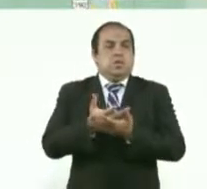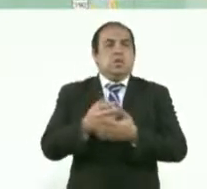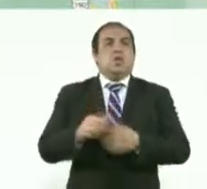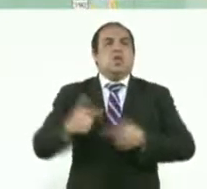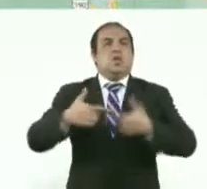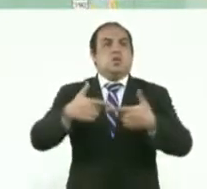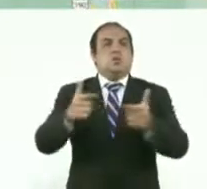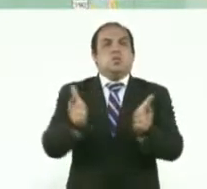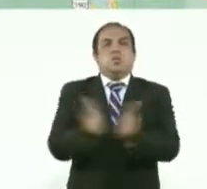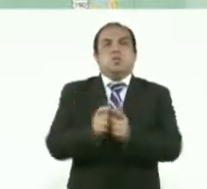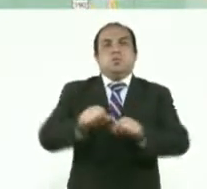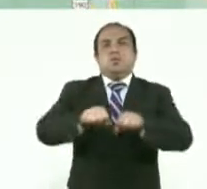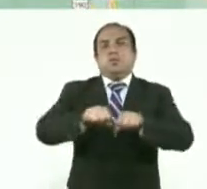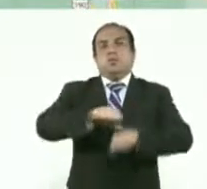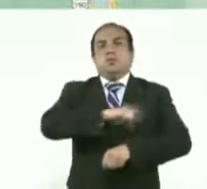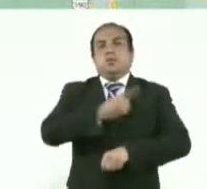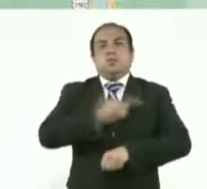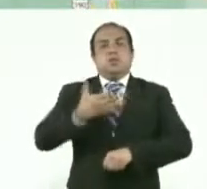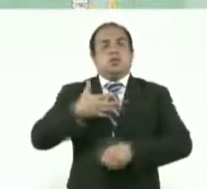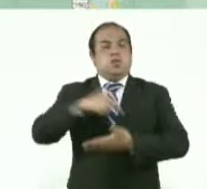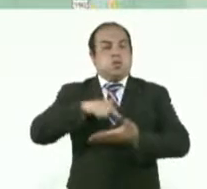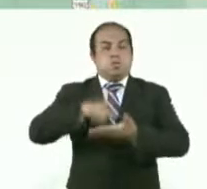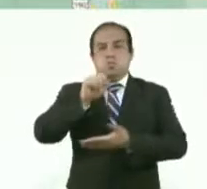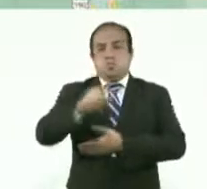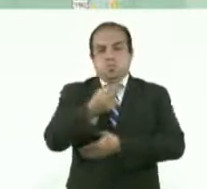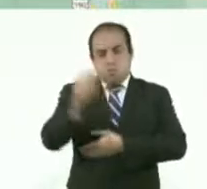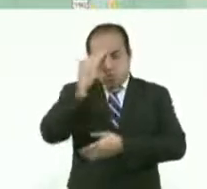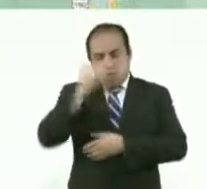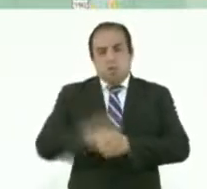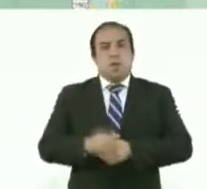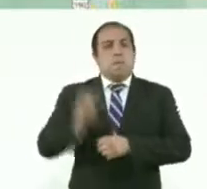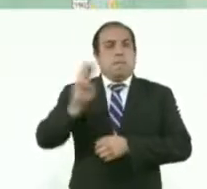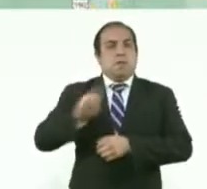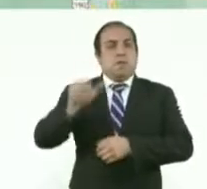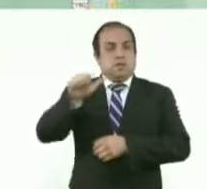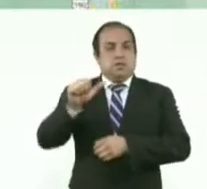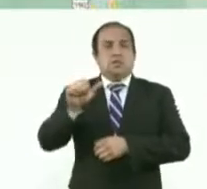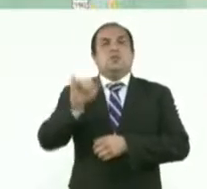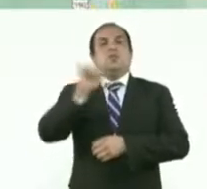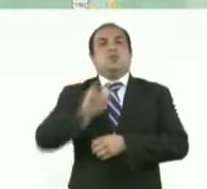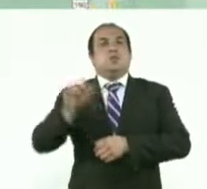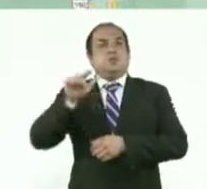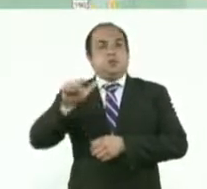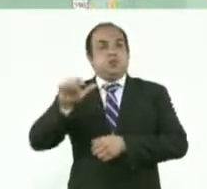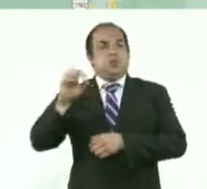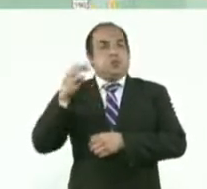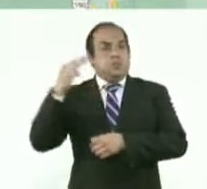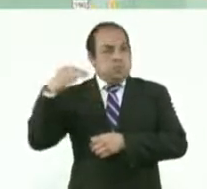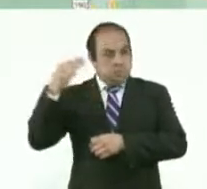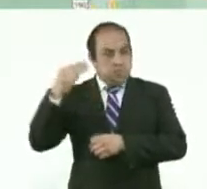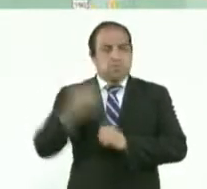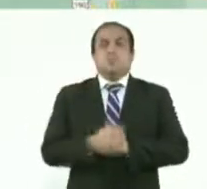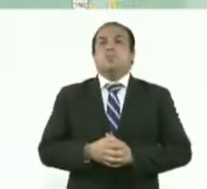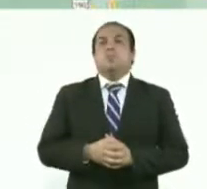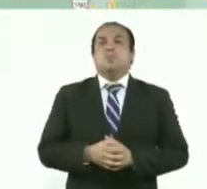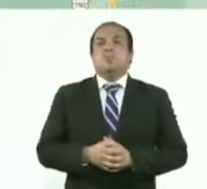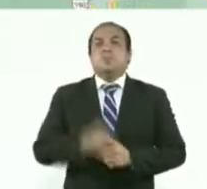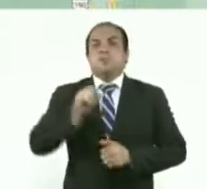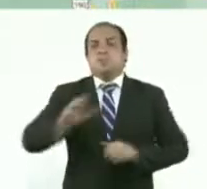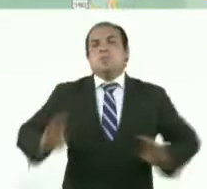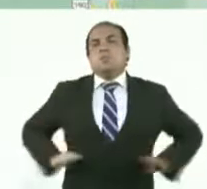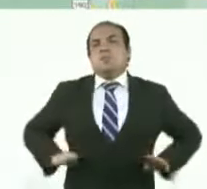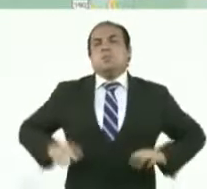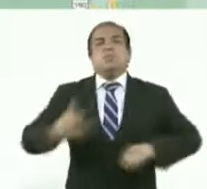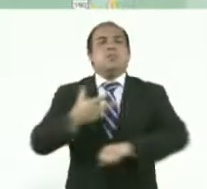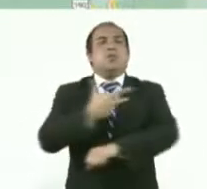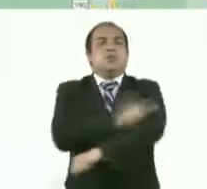salud, estaremos trabajando en las mismas sedes que ya conocen, el miércoles 16 y el jueves 17 de marzo. Son las mismas características de vacunas,